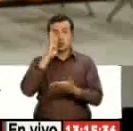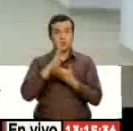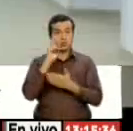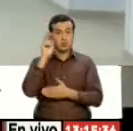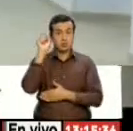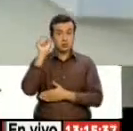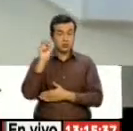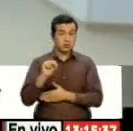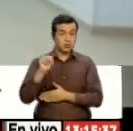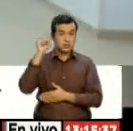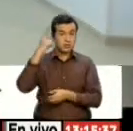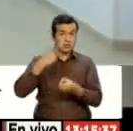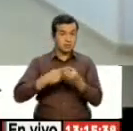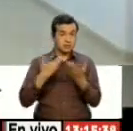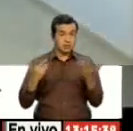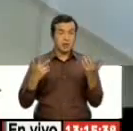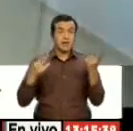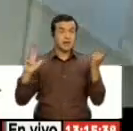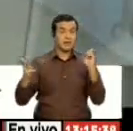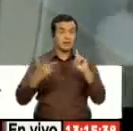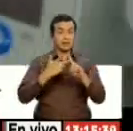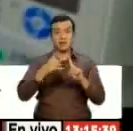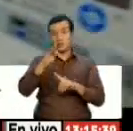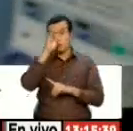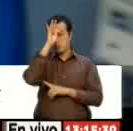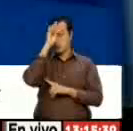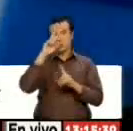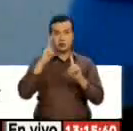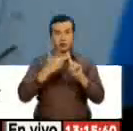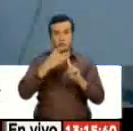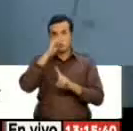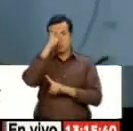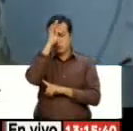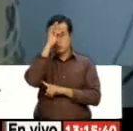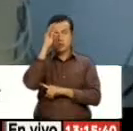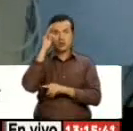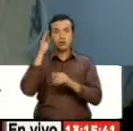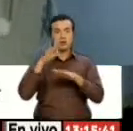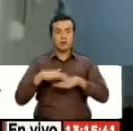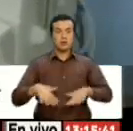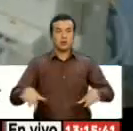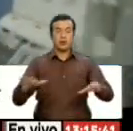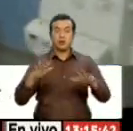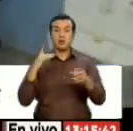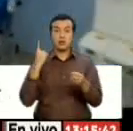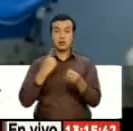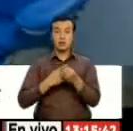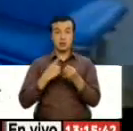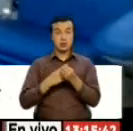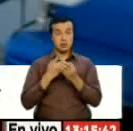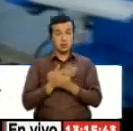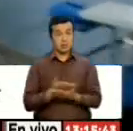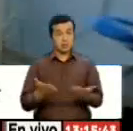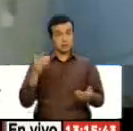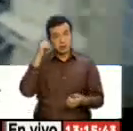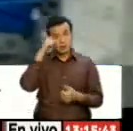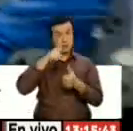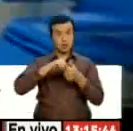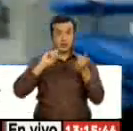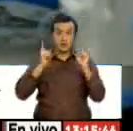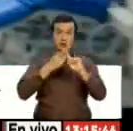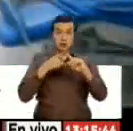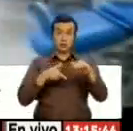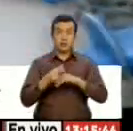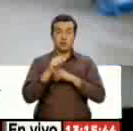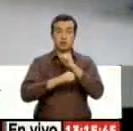norte de Quito. Es la tercera casa de salud del instituto que va a funcionar aquí en la ciudad de Quito. Recordemos, el primero,